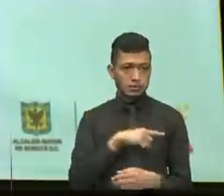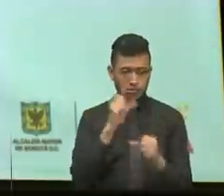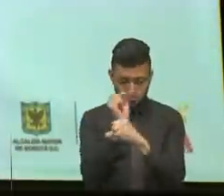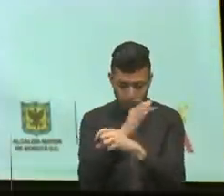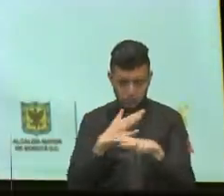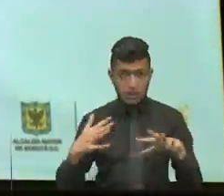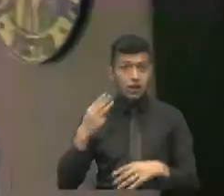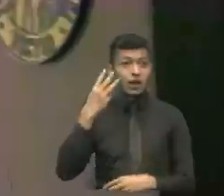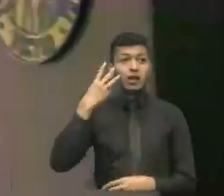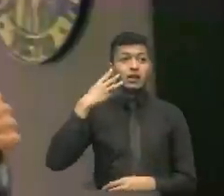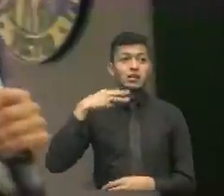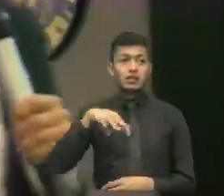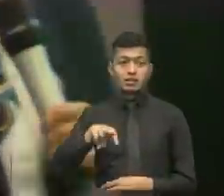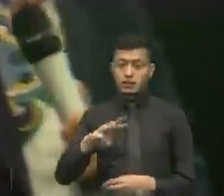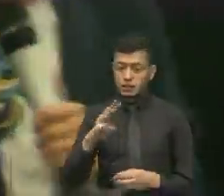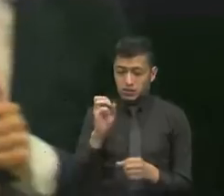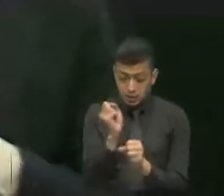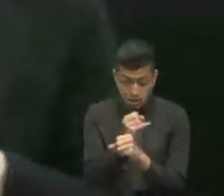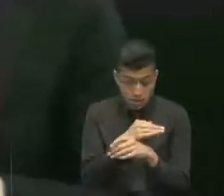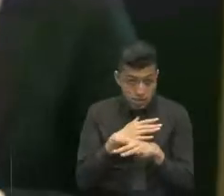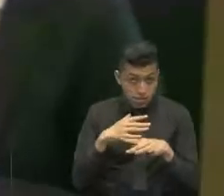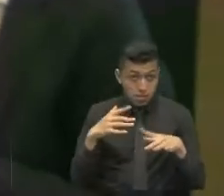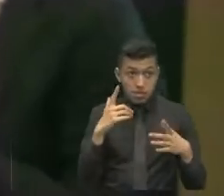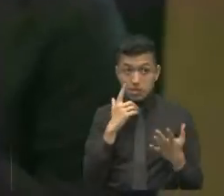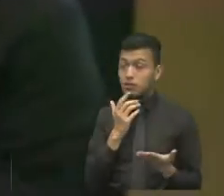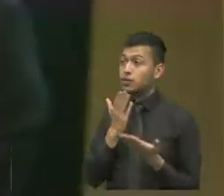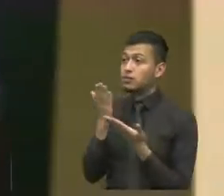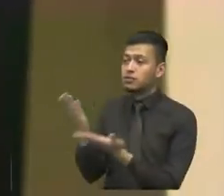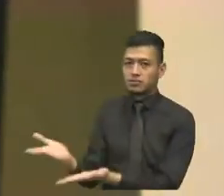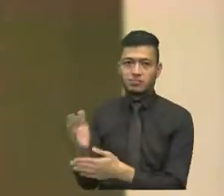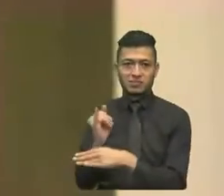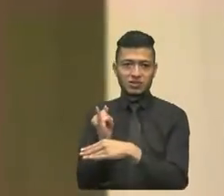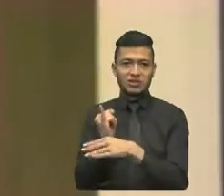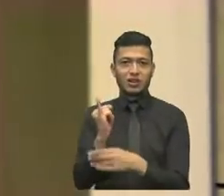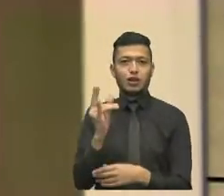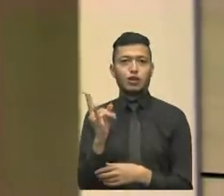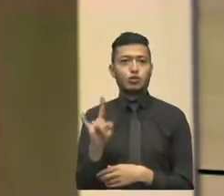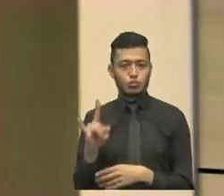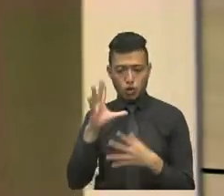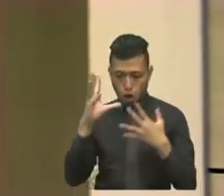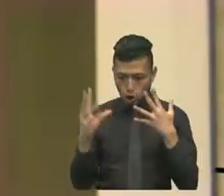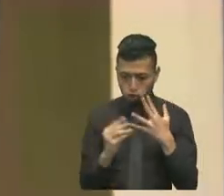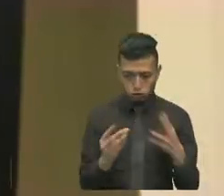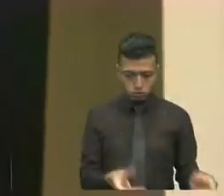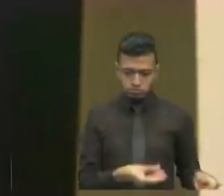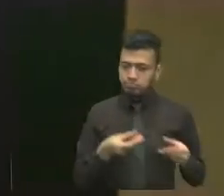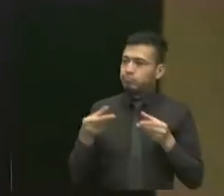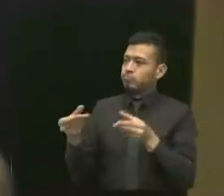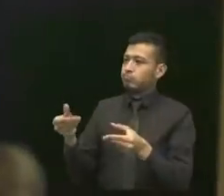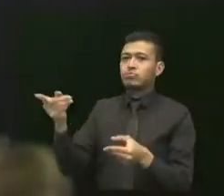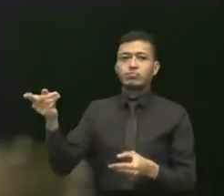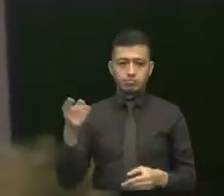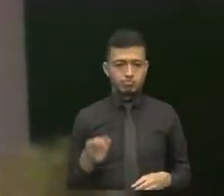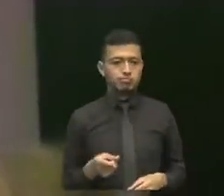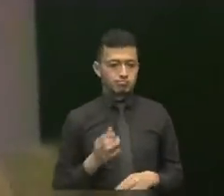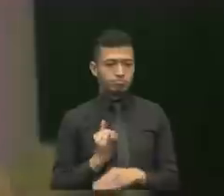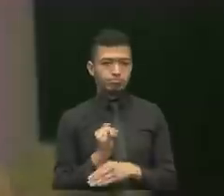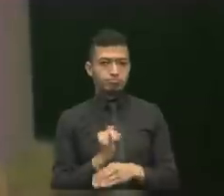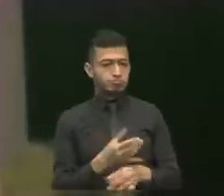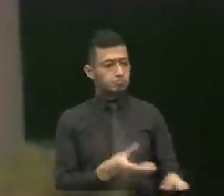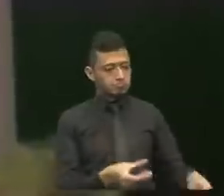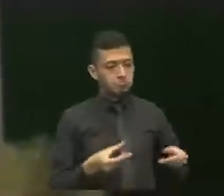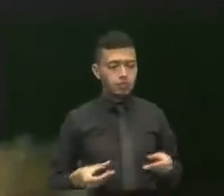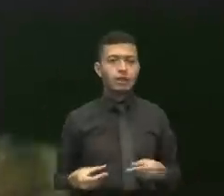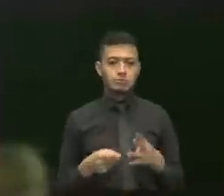para poderle entregar al IDU las conclusiones y que ellos puedan, con ese insumo, en las últimas semanas de